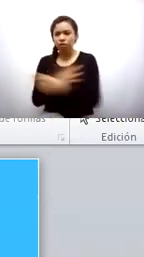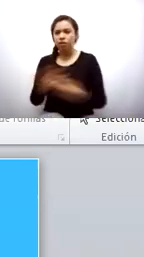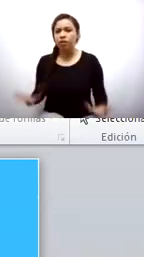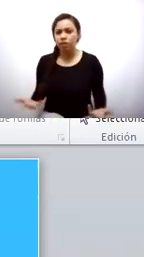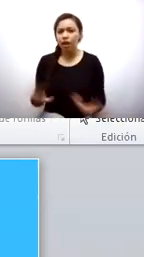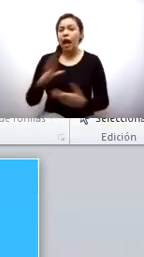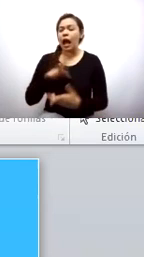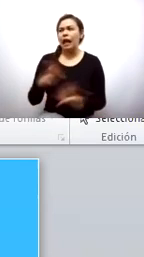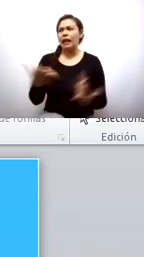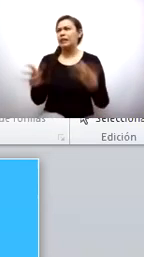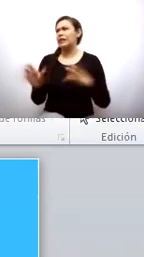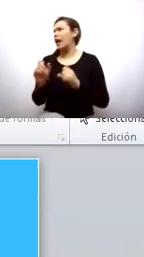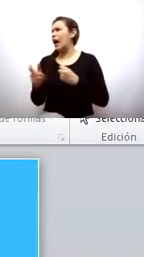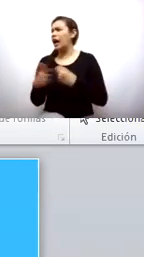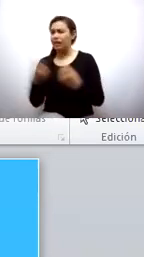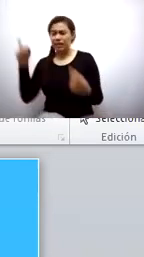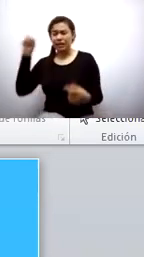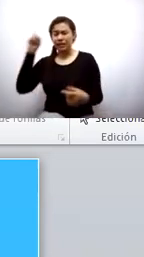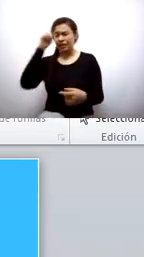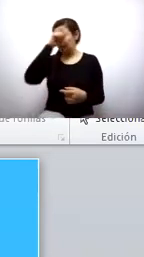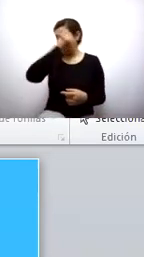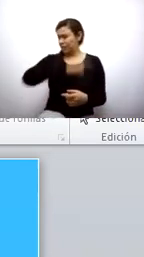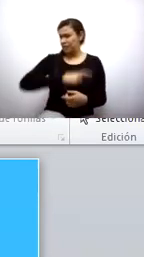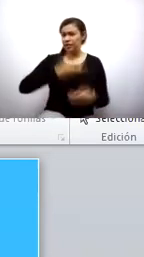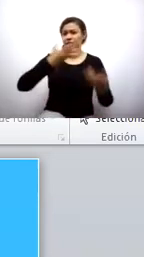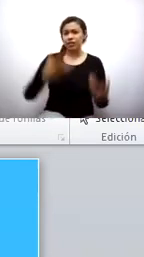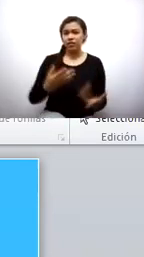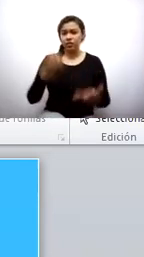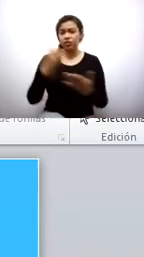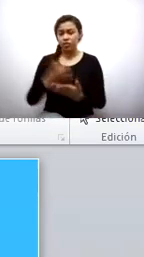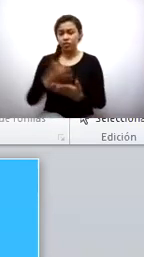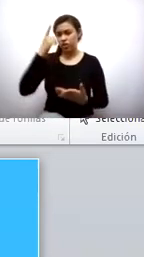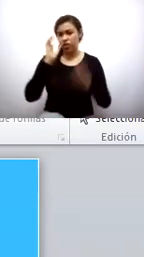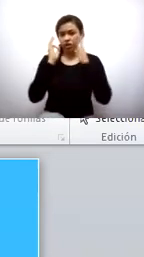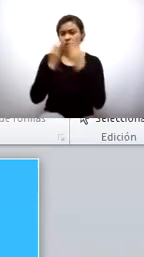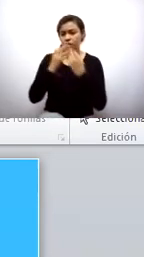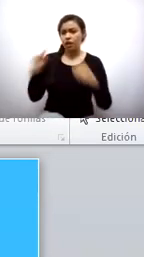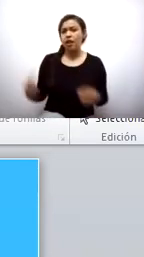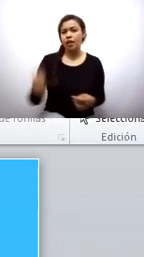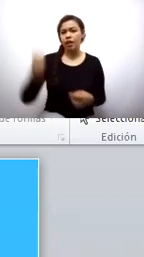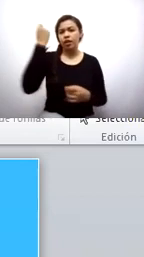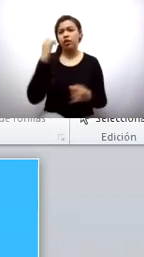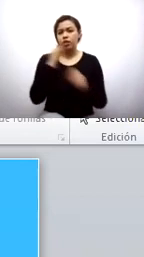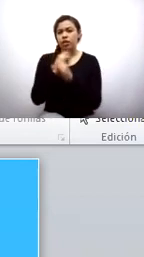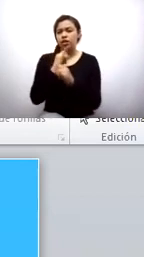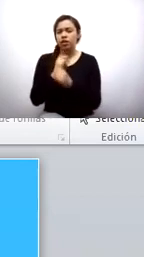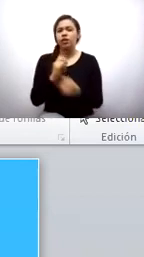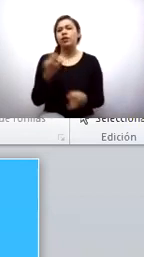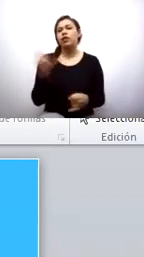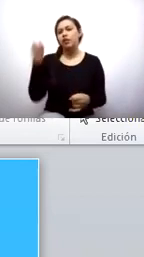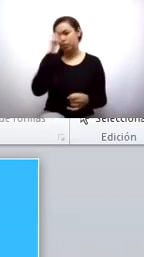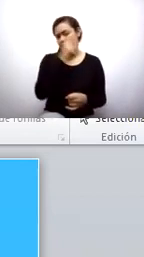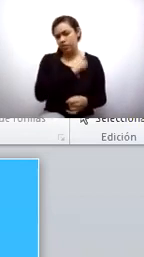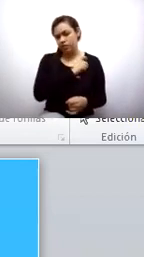terreno totalmente complicado de abordar únicamente mediante la tecnología digital. Aquí habría que tener